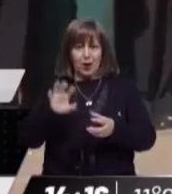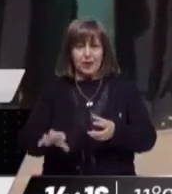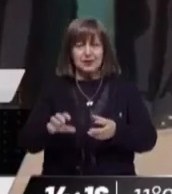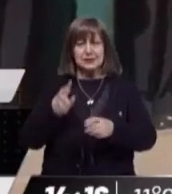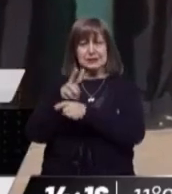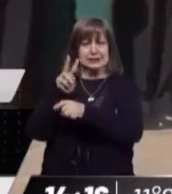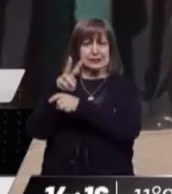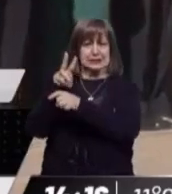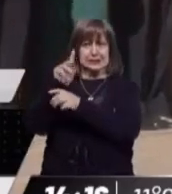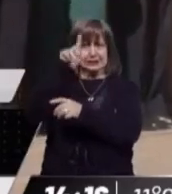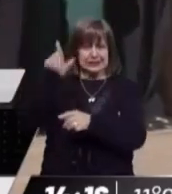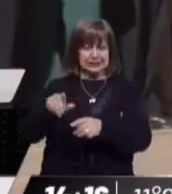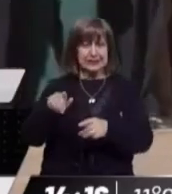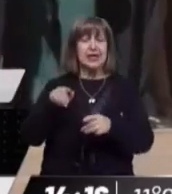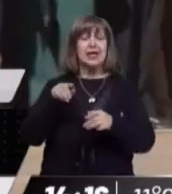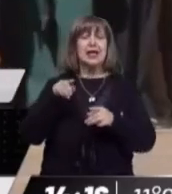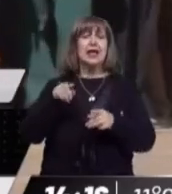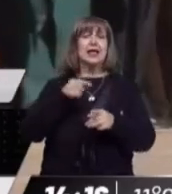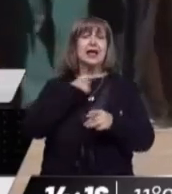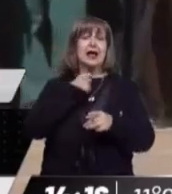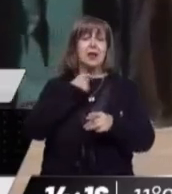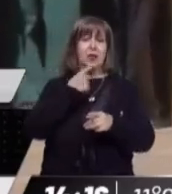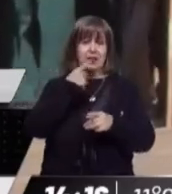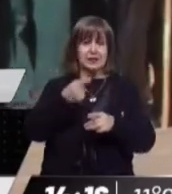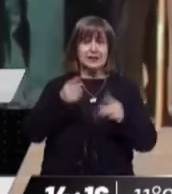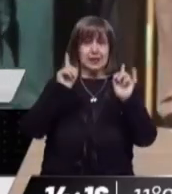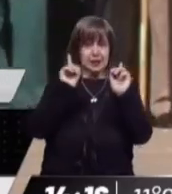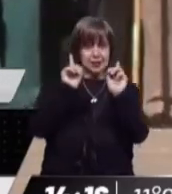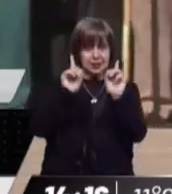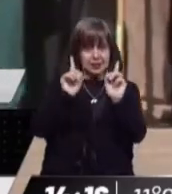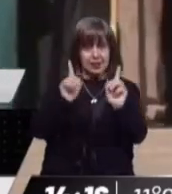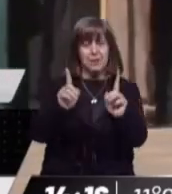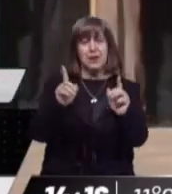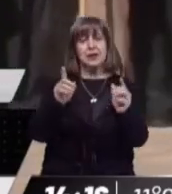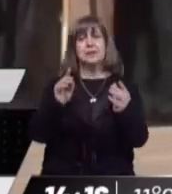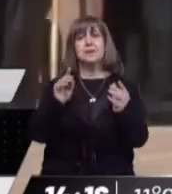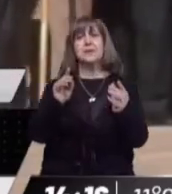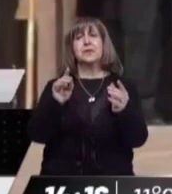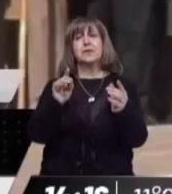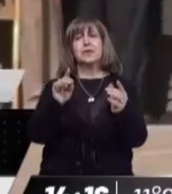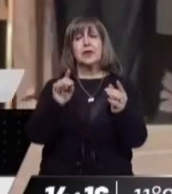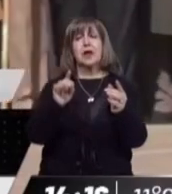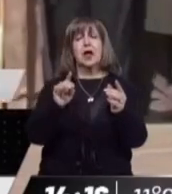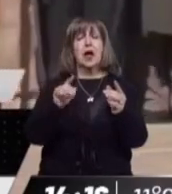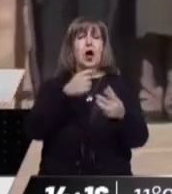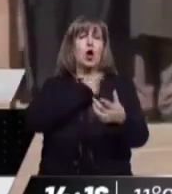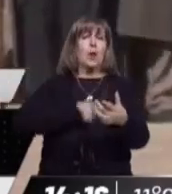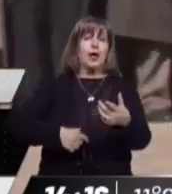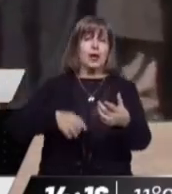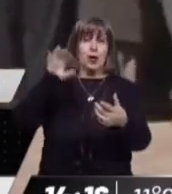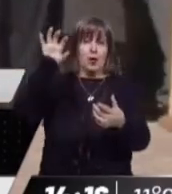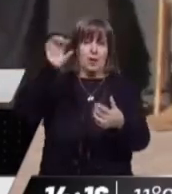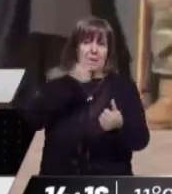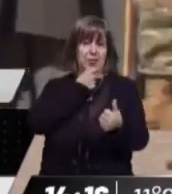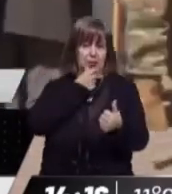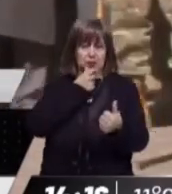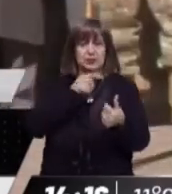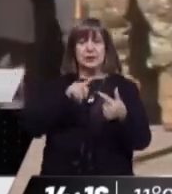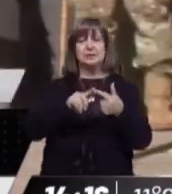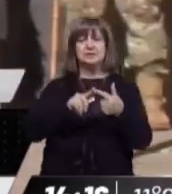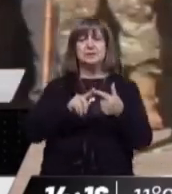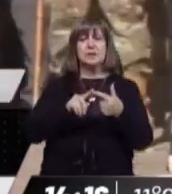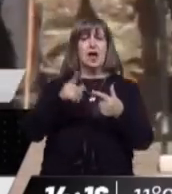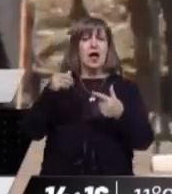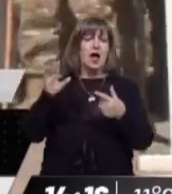También queremos decirles que si bien el gobierno provincial